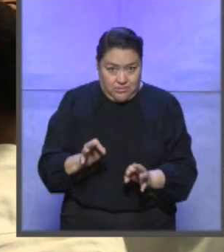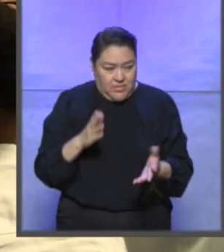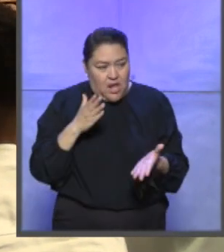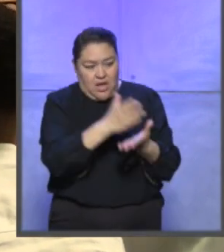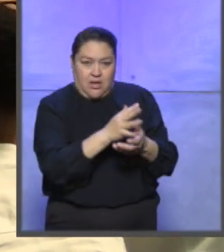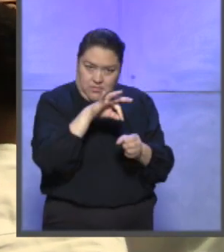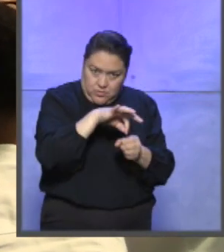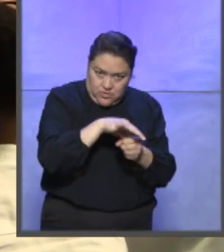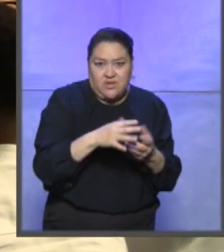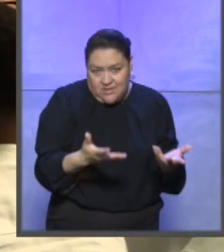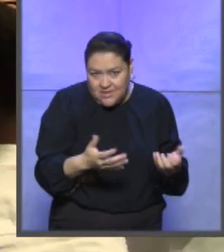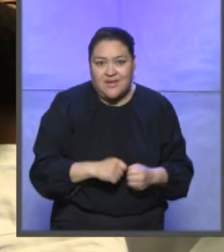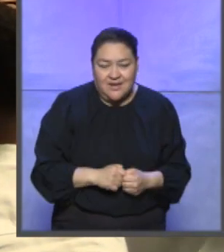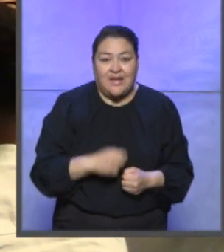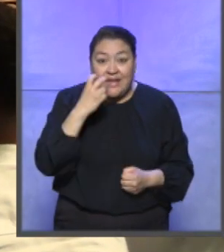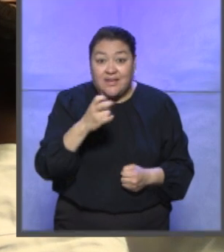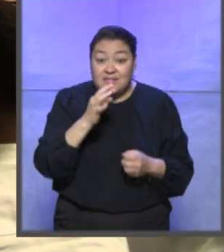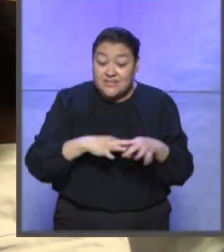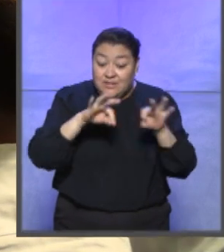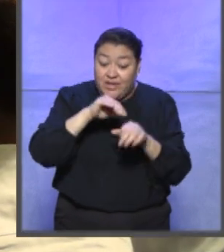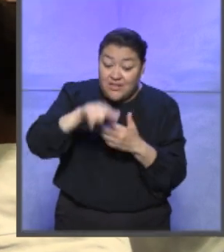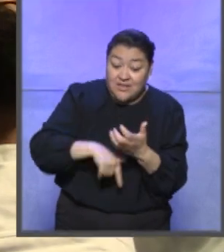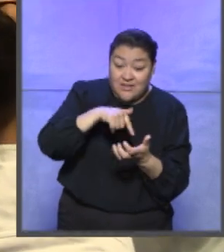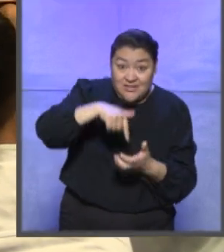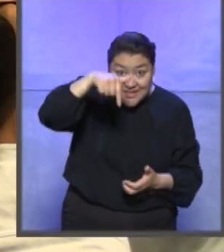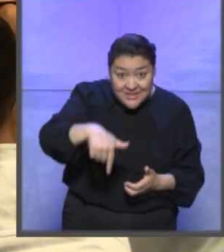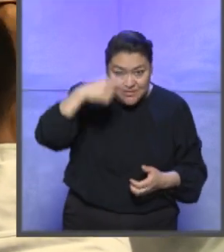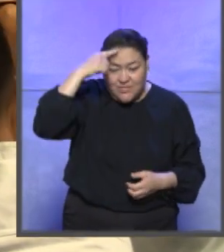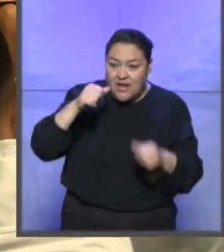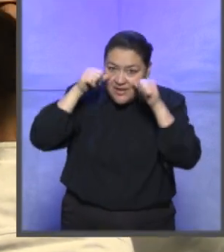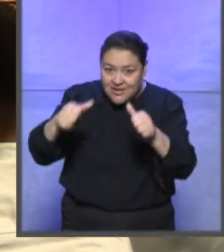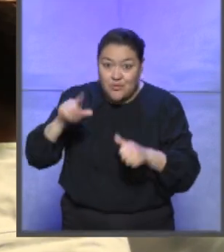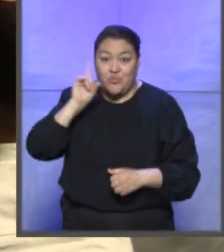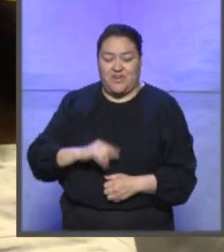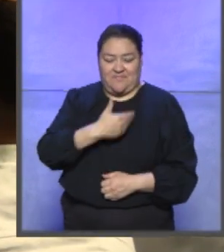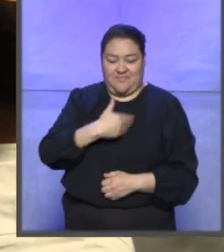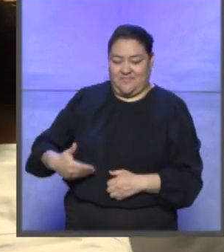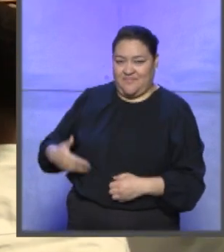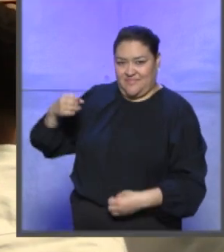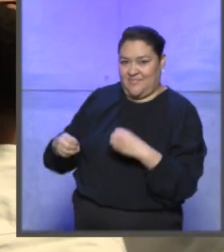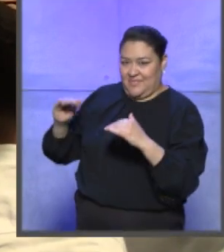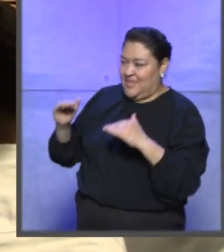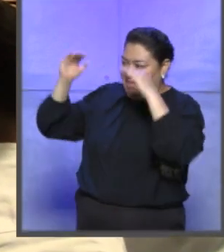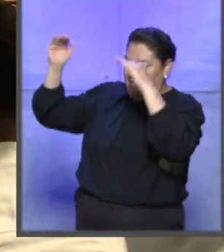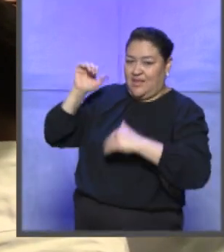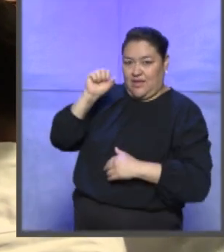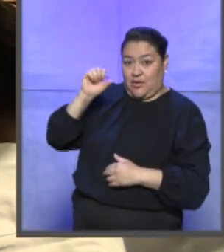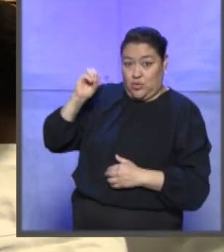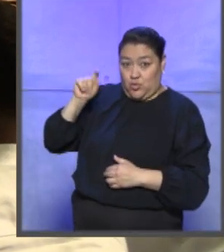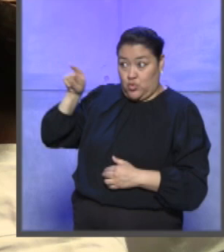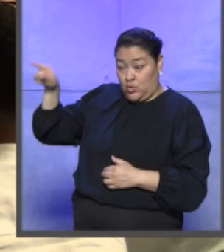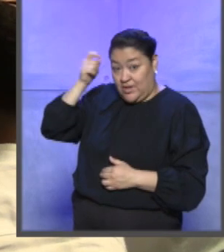votar. Entonces creo que al final de cuentas, estos espacios que abre el Tribunal Electoral y que la magistrada presidenta Mónica Lalí pues